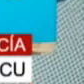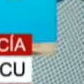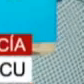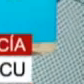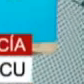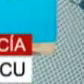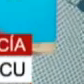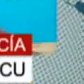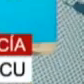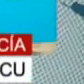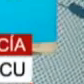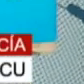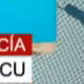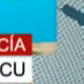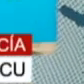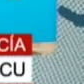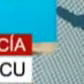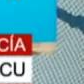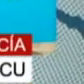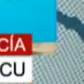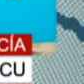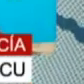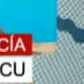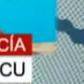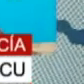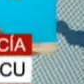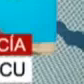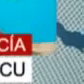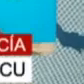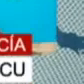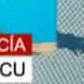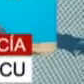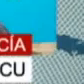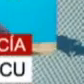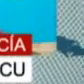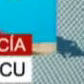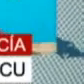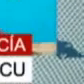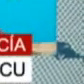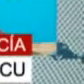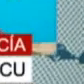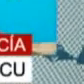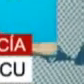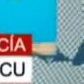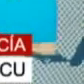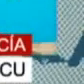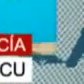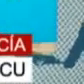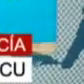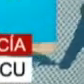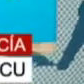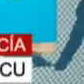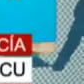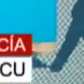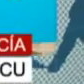consumidores vulnerables. La mayoría no tienen acceso y son los que, fíjate qué cosa, sufren más esa carestía de un